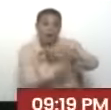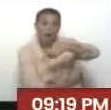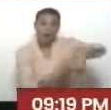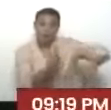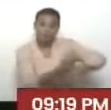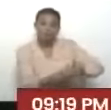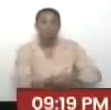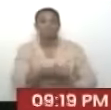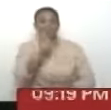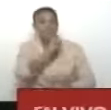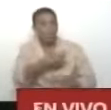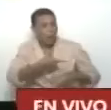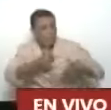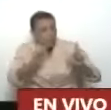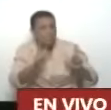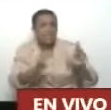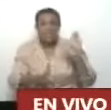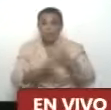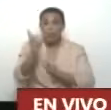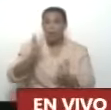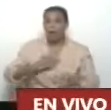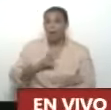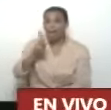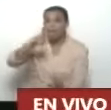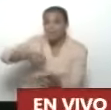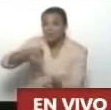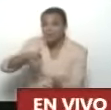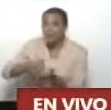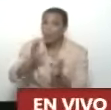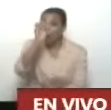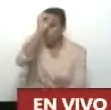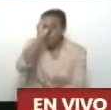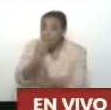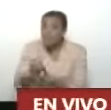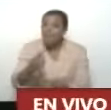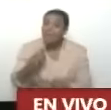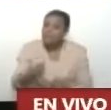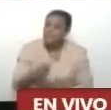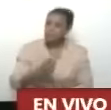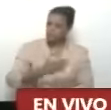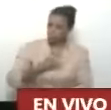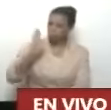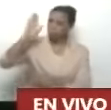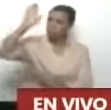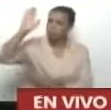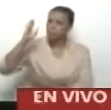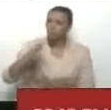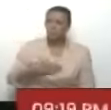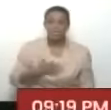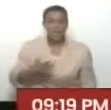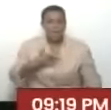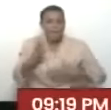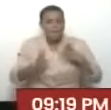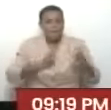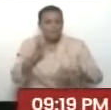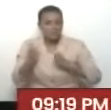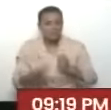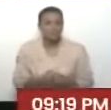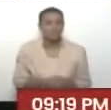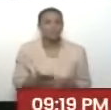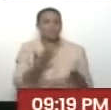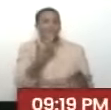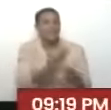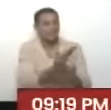revolucionario que nos ha permitido desarrollar nuestras opiniones y nuestros sentimientos. Muchas gracias,